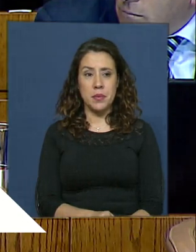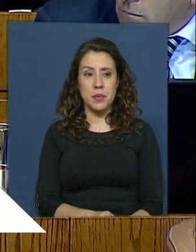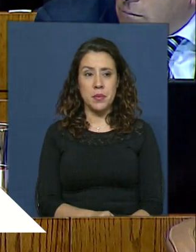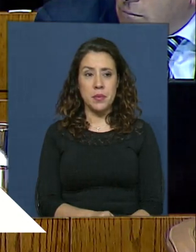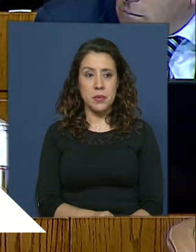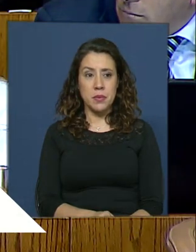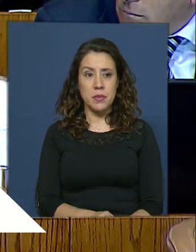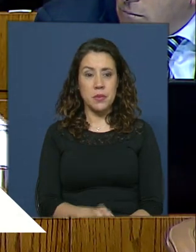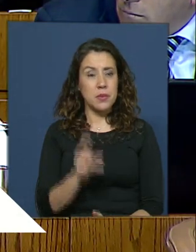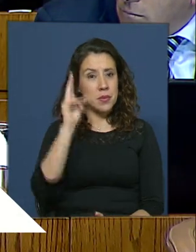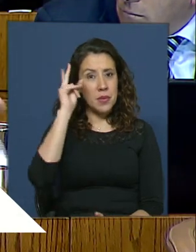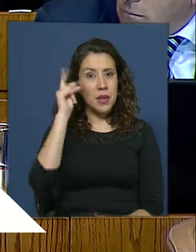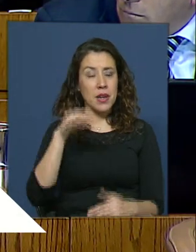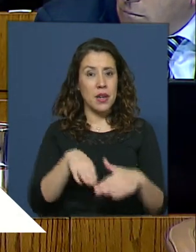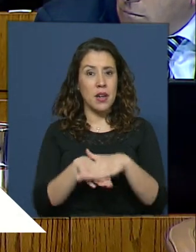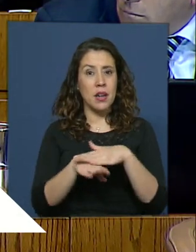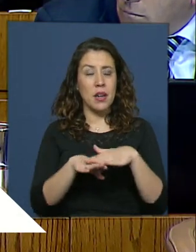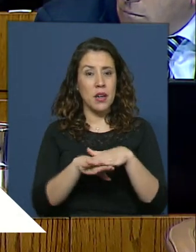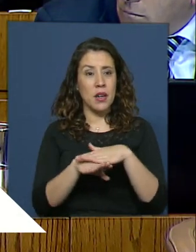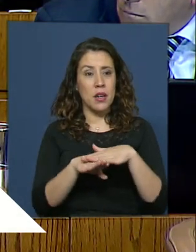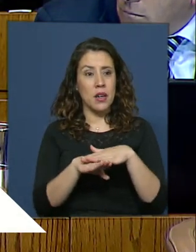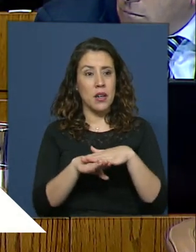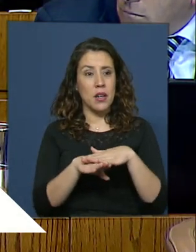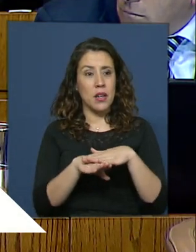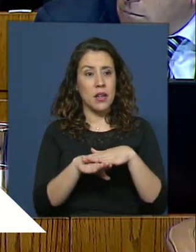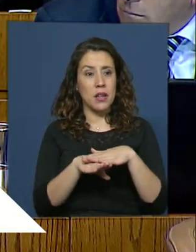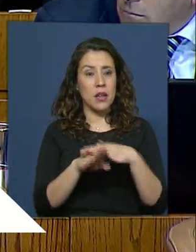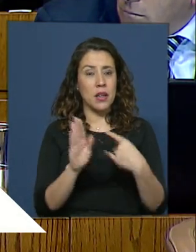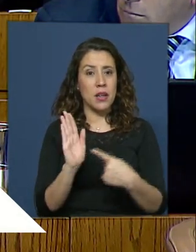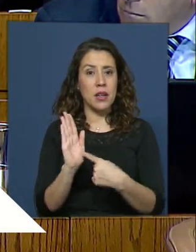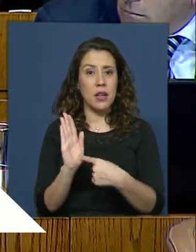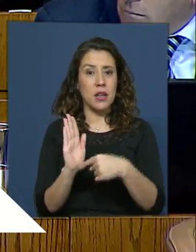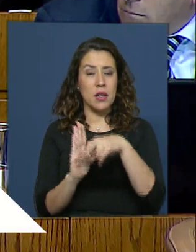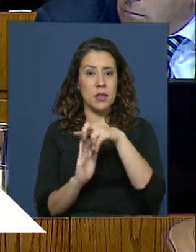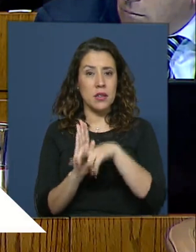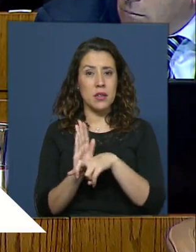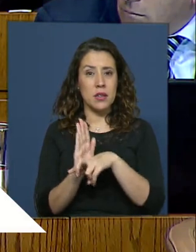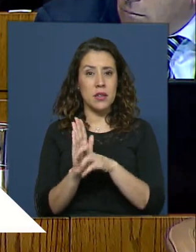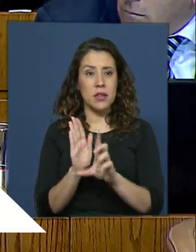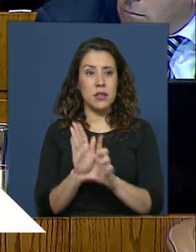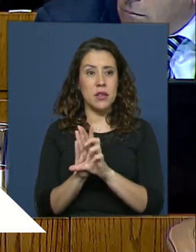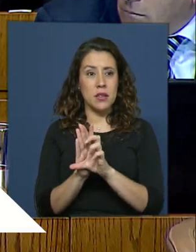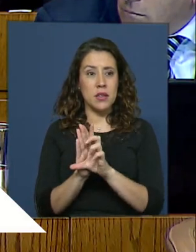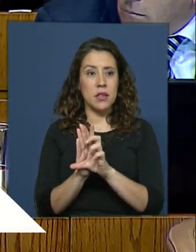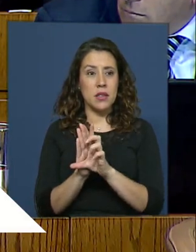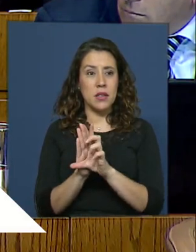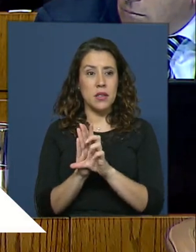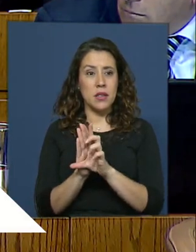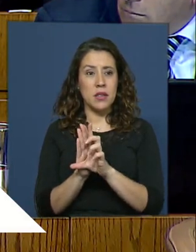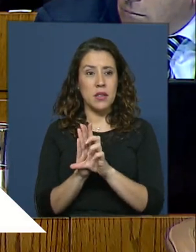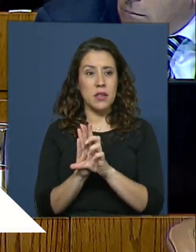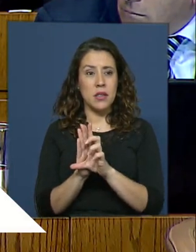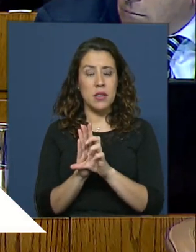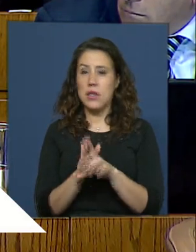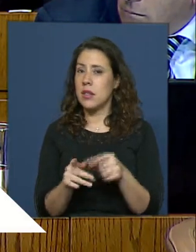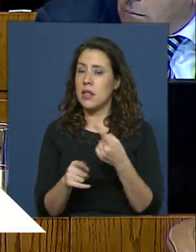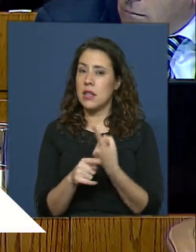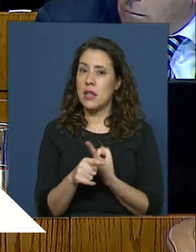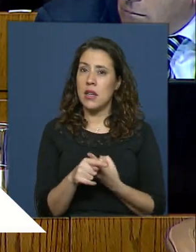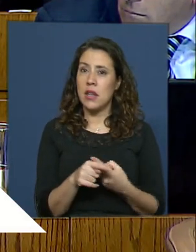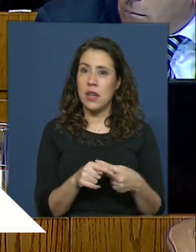Y la idea fundamental y matriz de este proyecto de ley es absolutamente